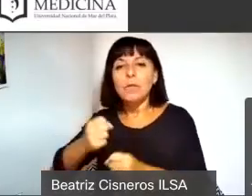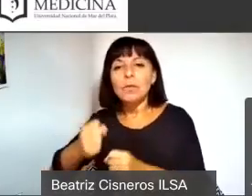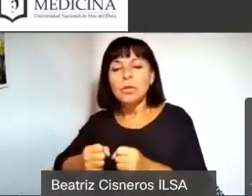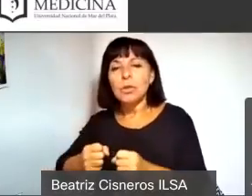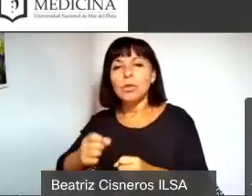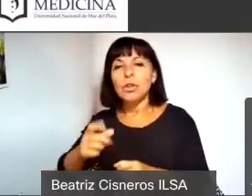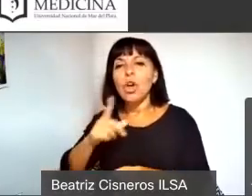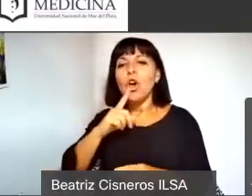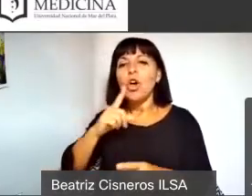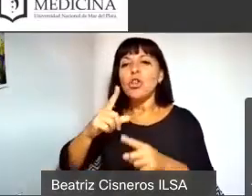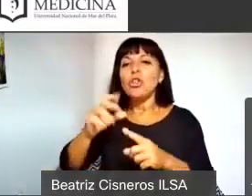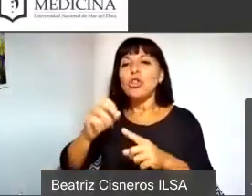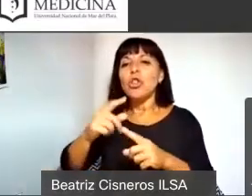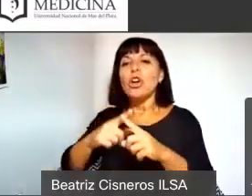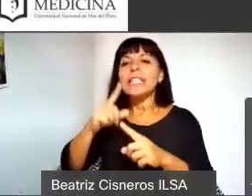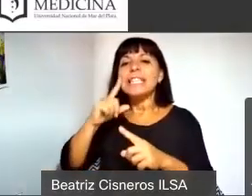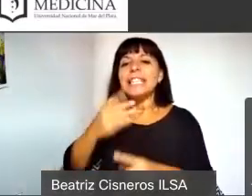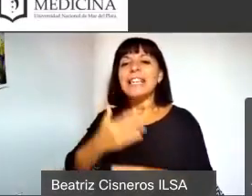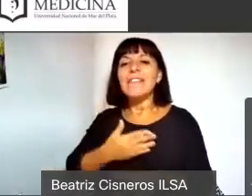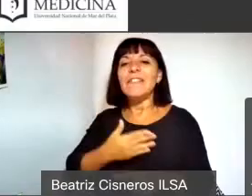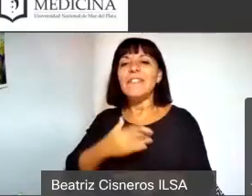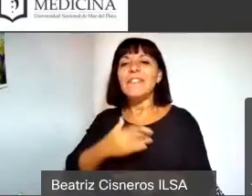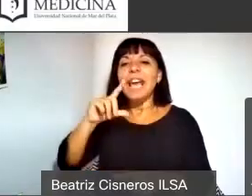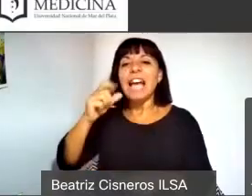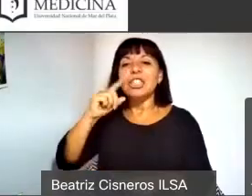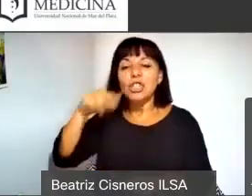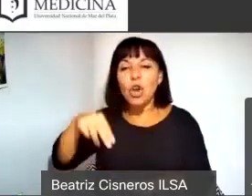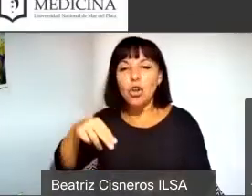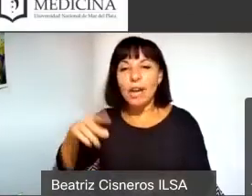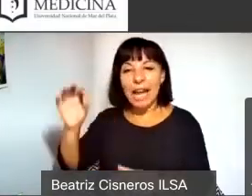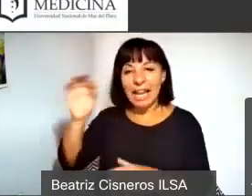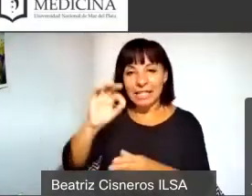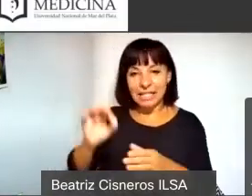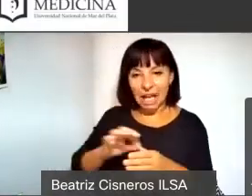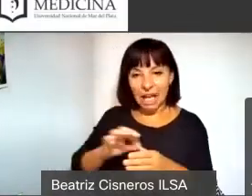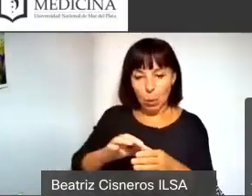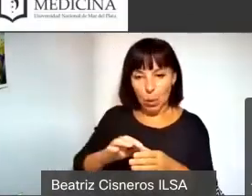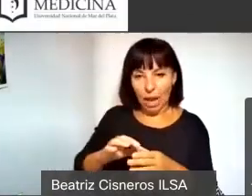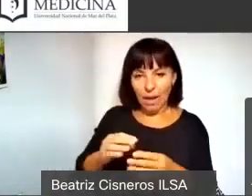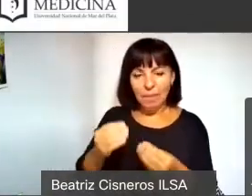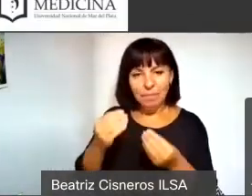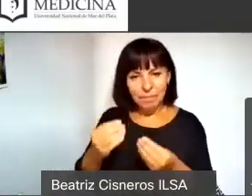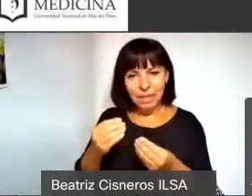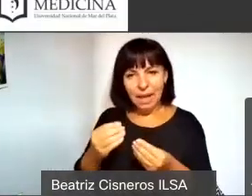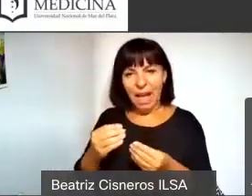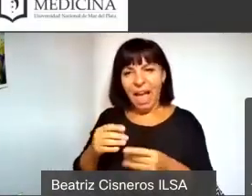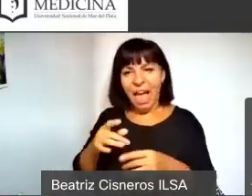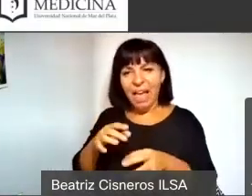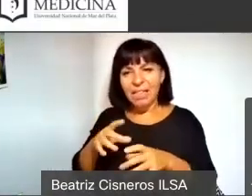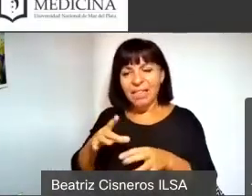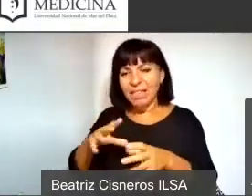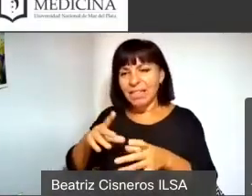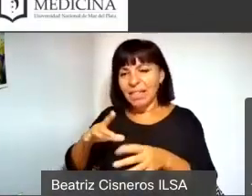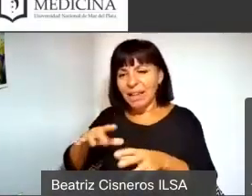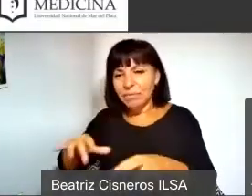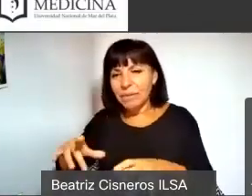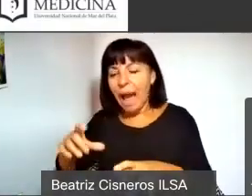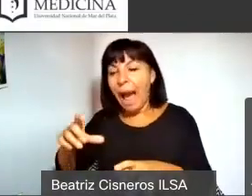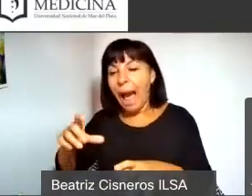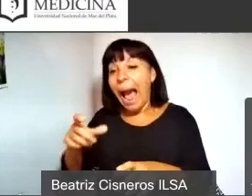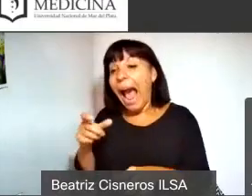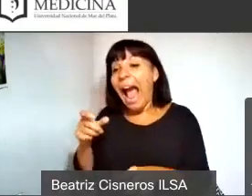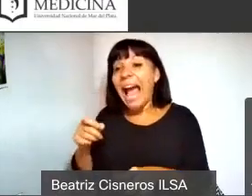la célula. Es la organela detoxificadora, porque en ella ocurre la degradación de carcinógenos,